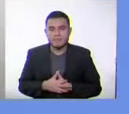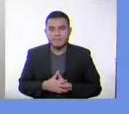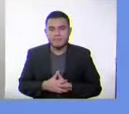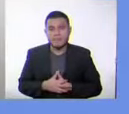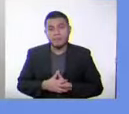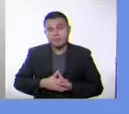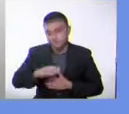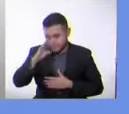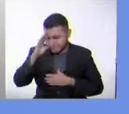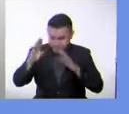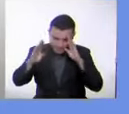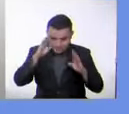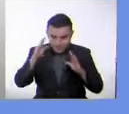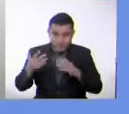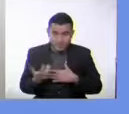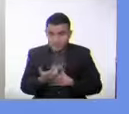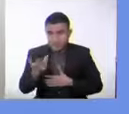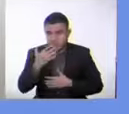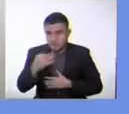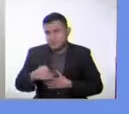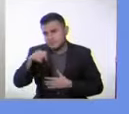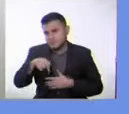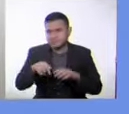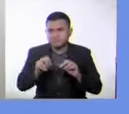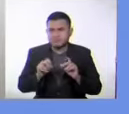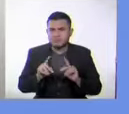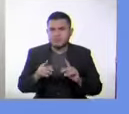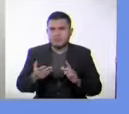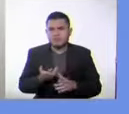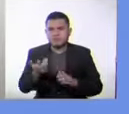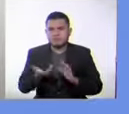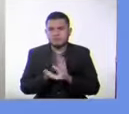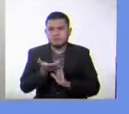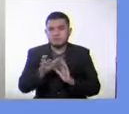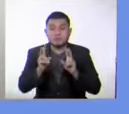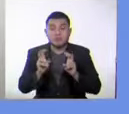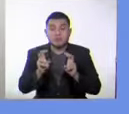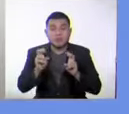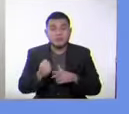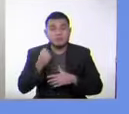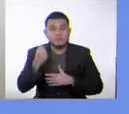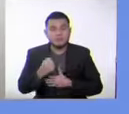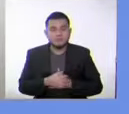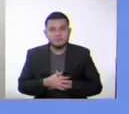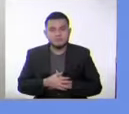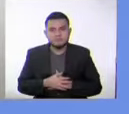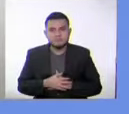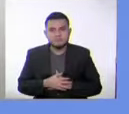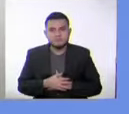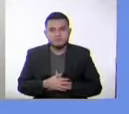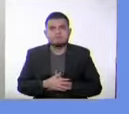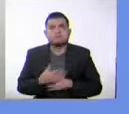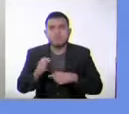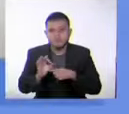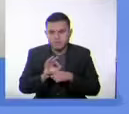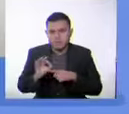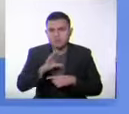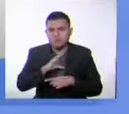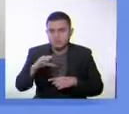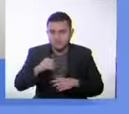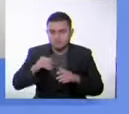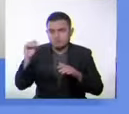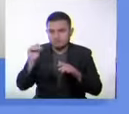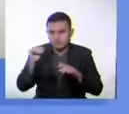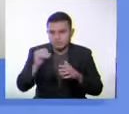Hola a todas y a todos, vamos a hablar en esta ocasión de un tema muy importante que es ¿qué papel juega la familia en la construcción de